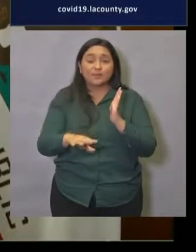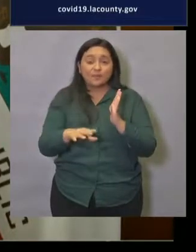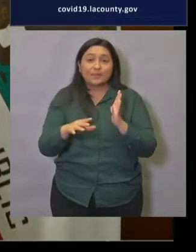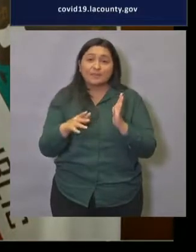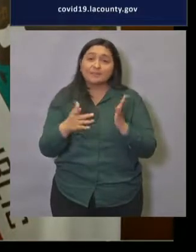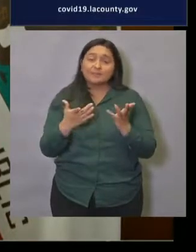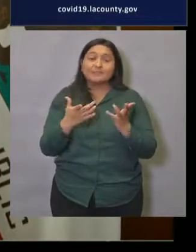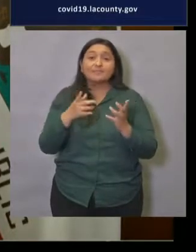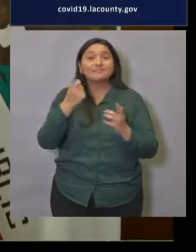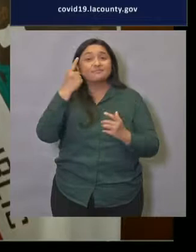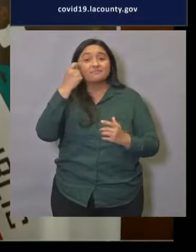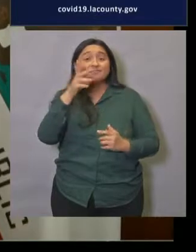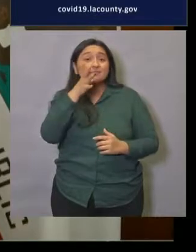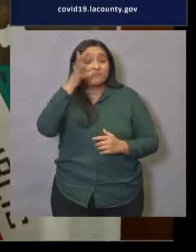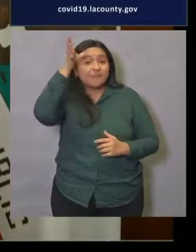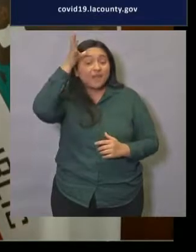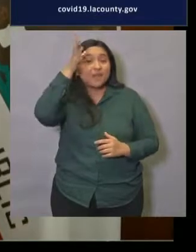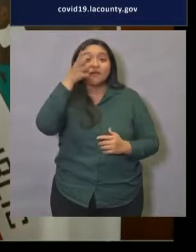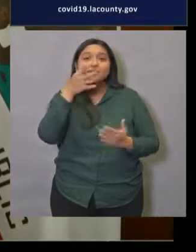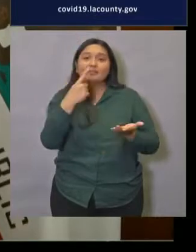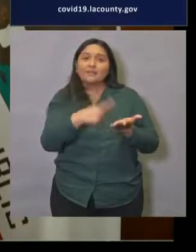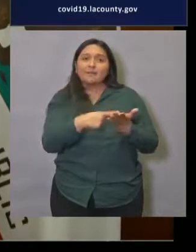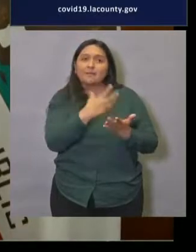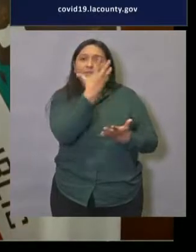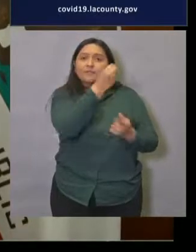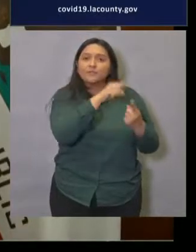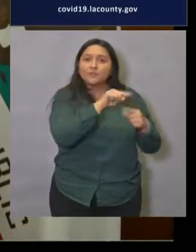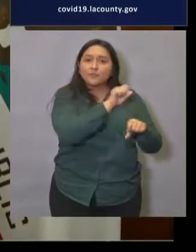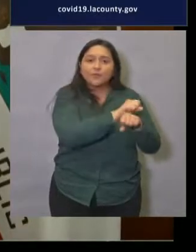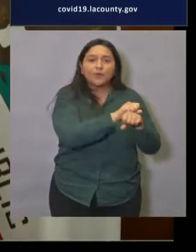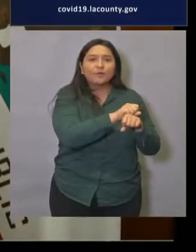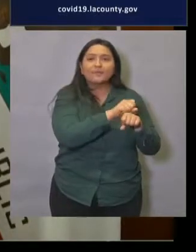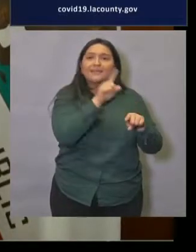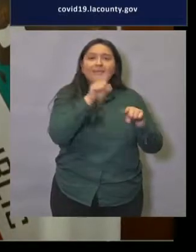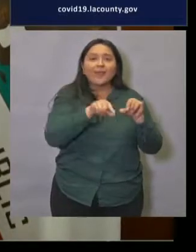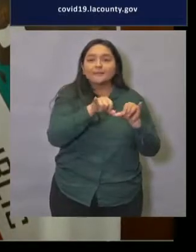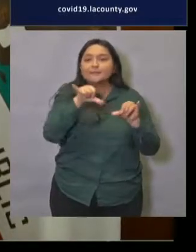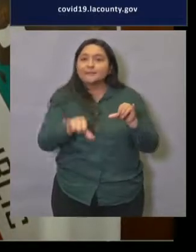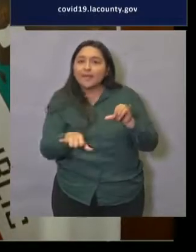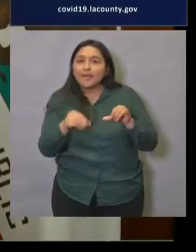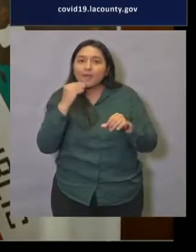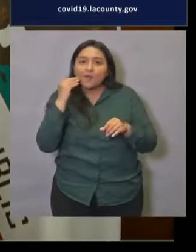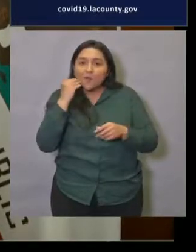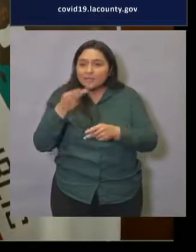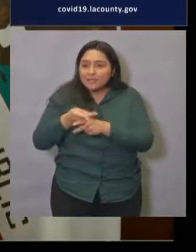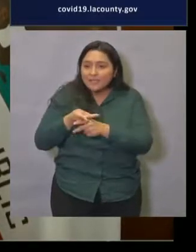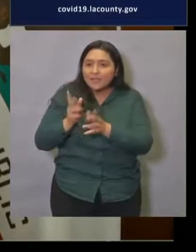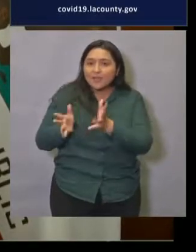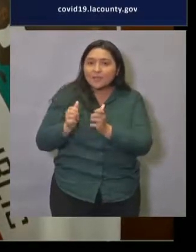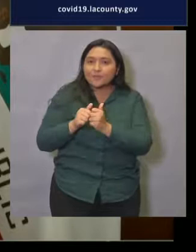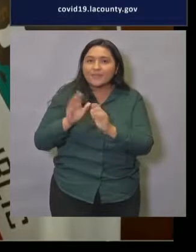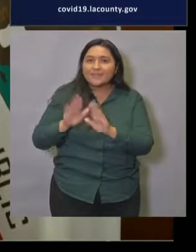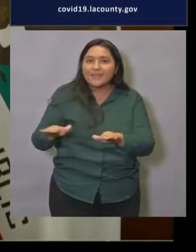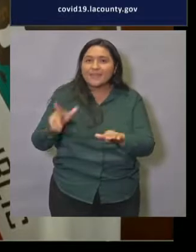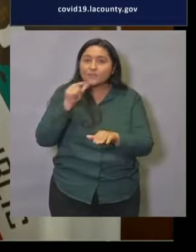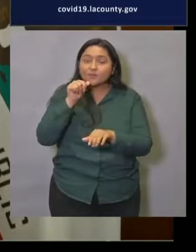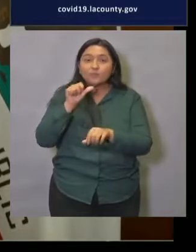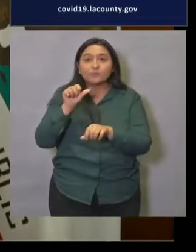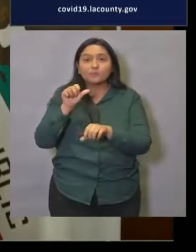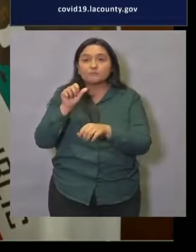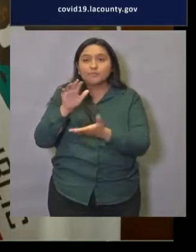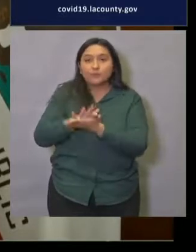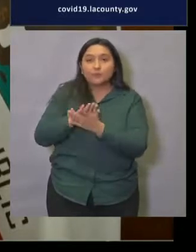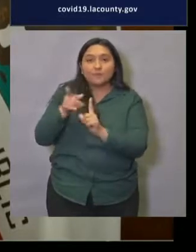todos los padres trabajan en casa para ayudar con clases virtuales. Muchos estudiantes no tuvieron acceso